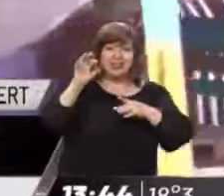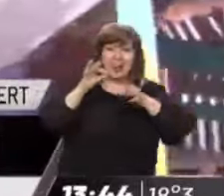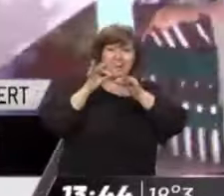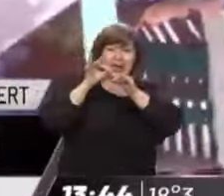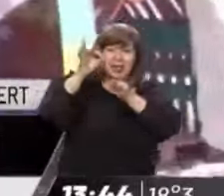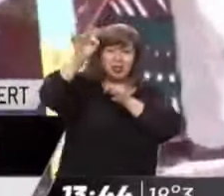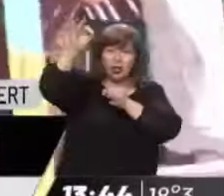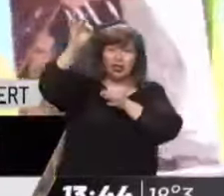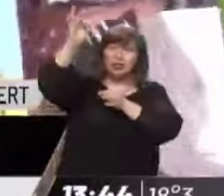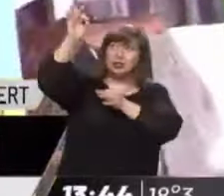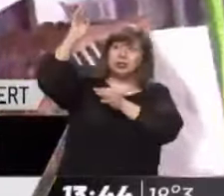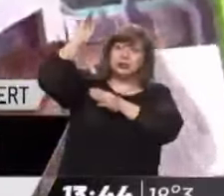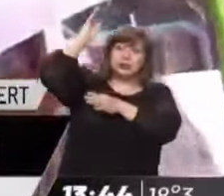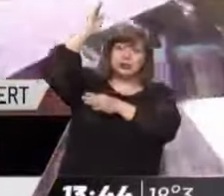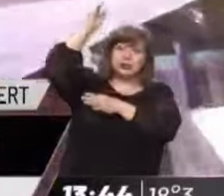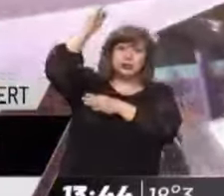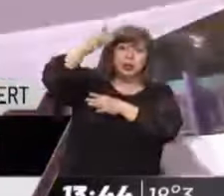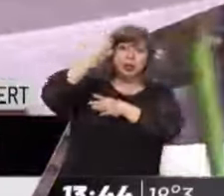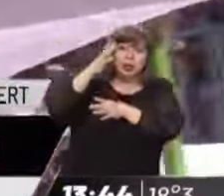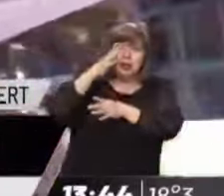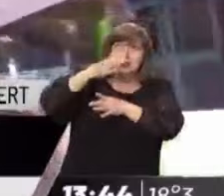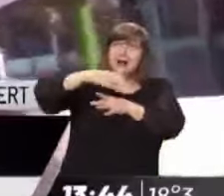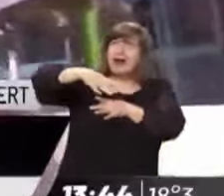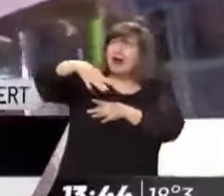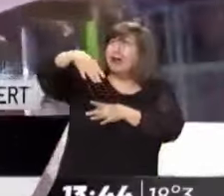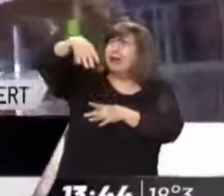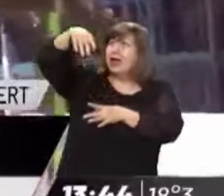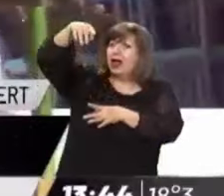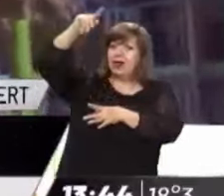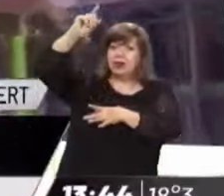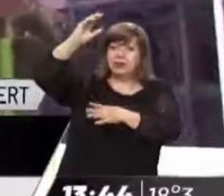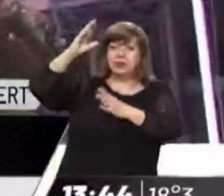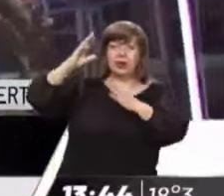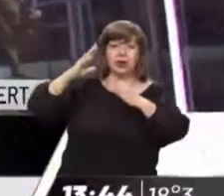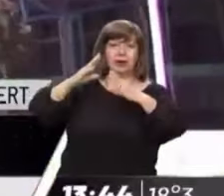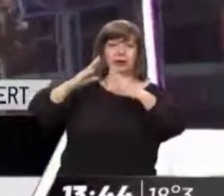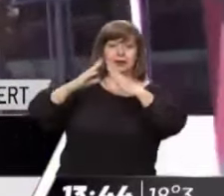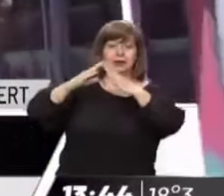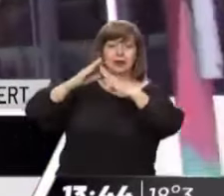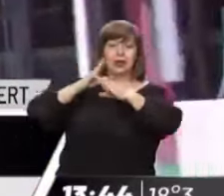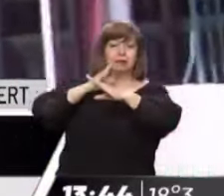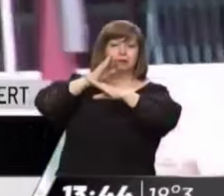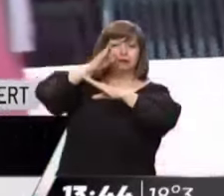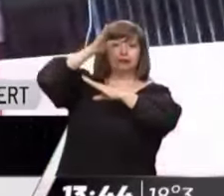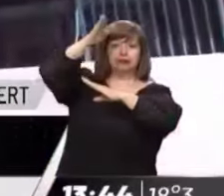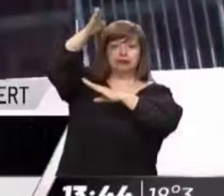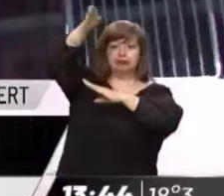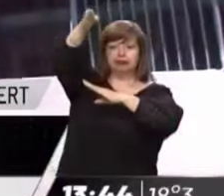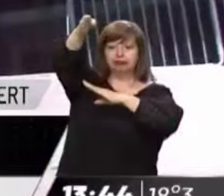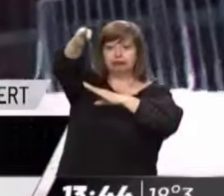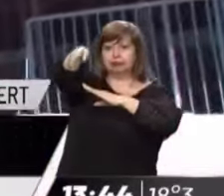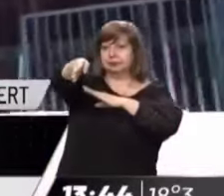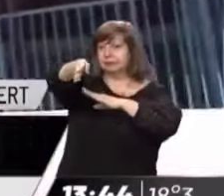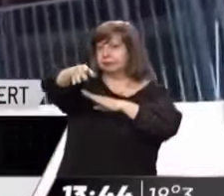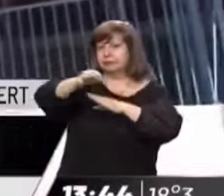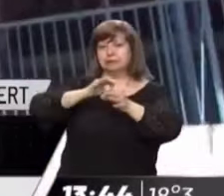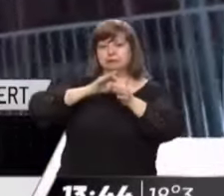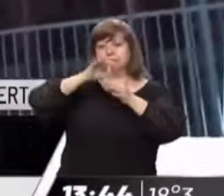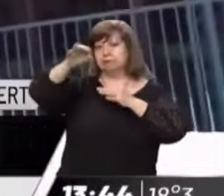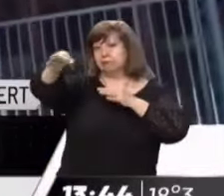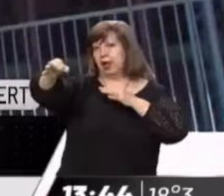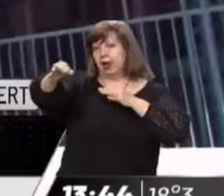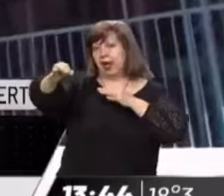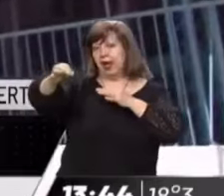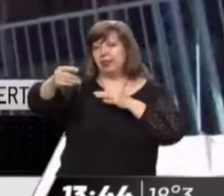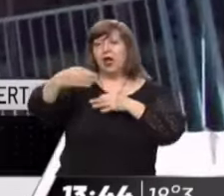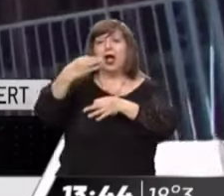techo o parte sí grandísimo sobre parte del techo digamos del jardín y Cruza al justamente al